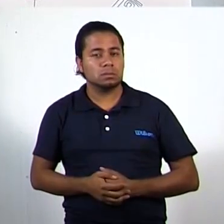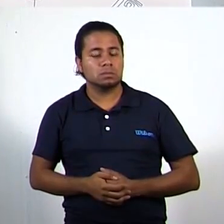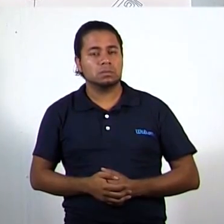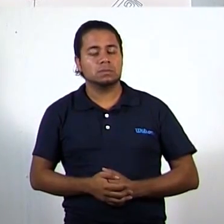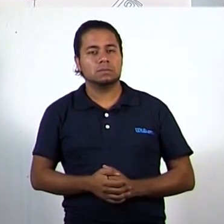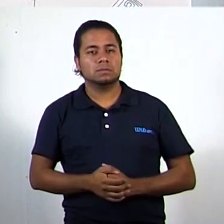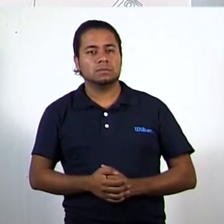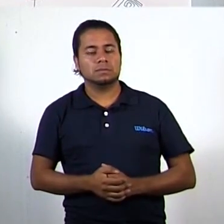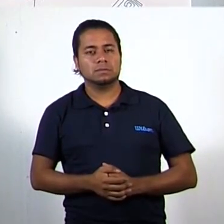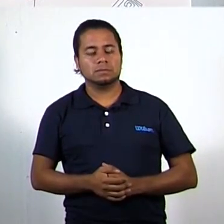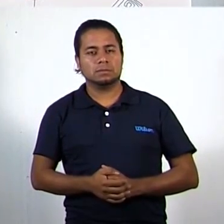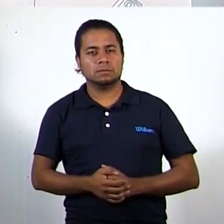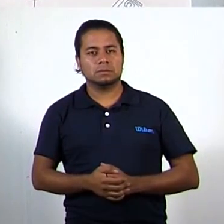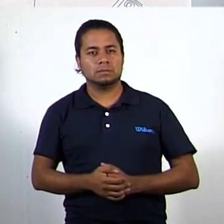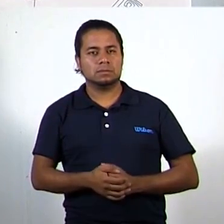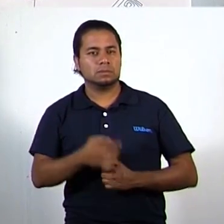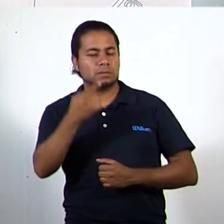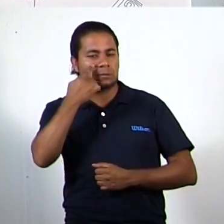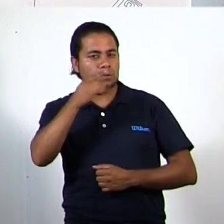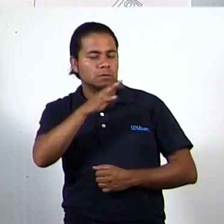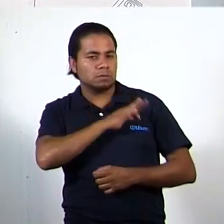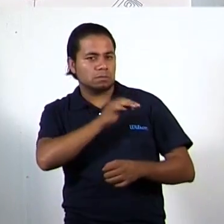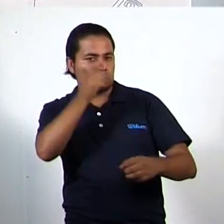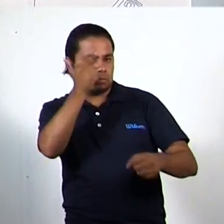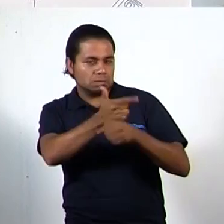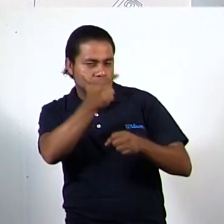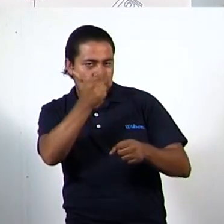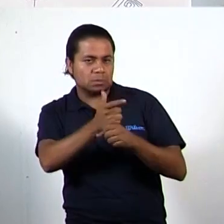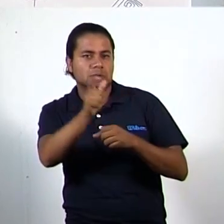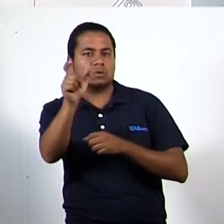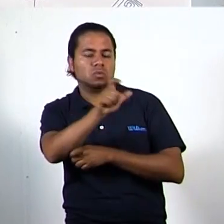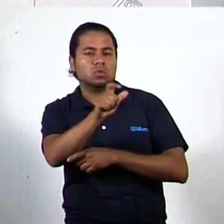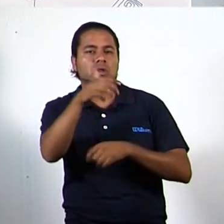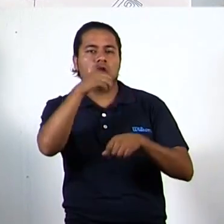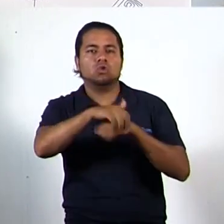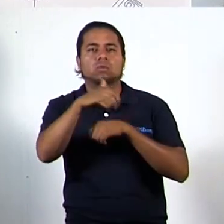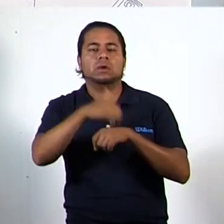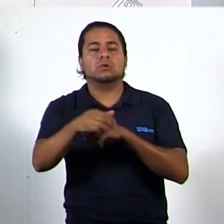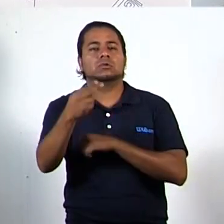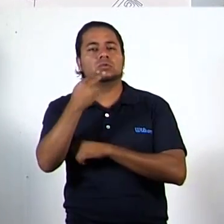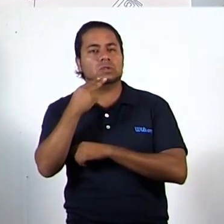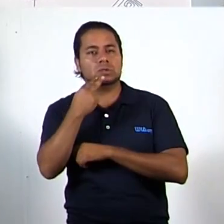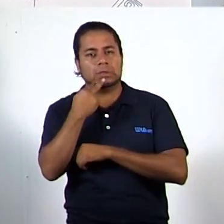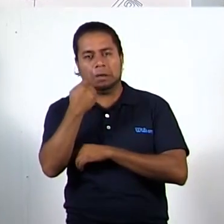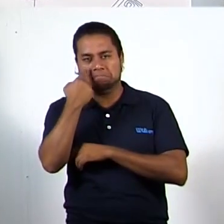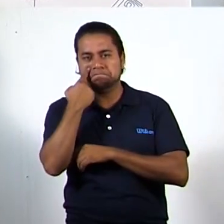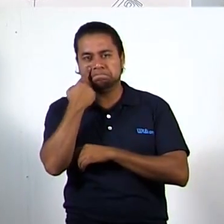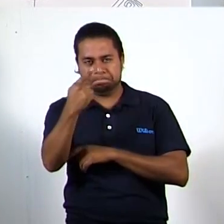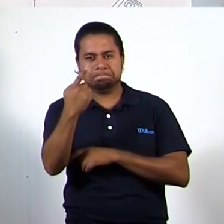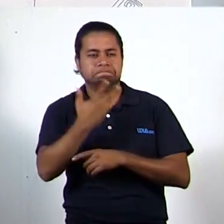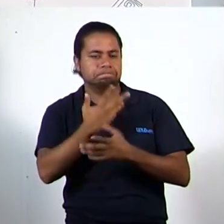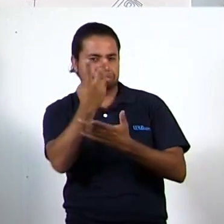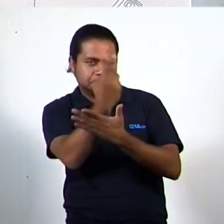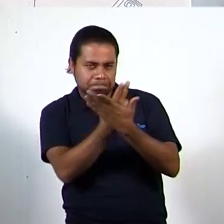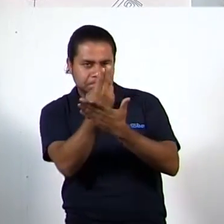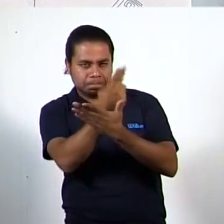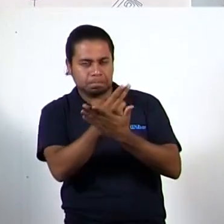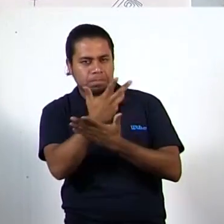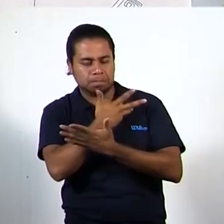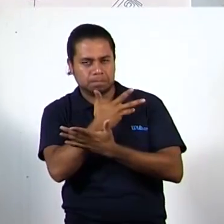darte cuenta, podrás identificar algunas situaciones en las cuales utilizamos los números. Y vamos a ilustrarlos con algunos ejemplos.